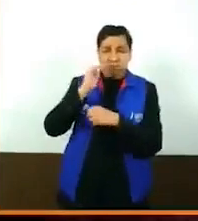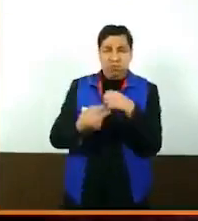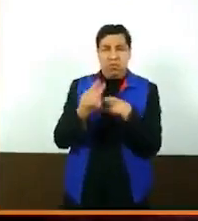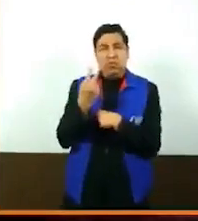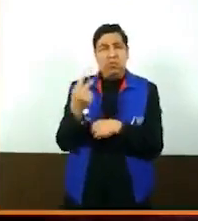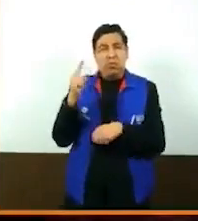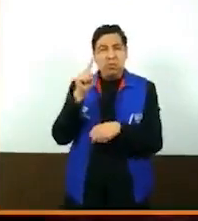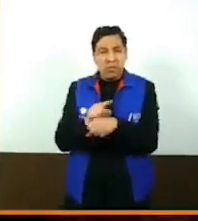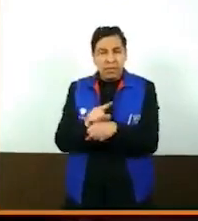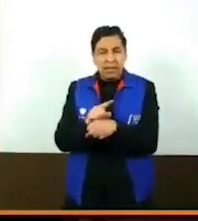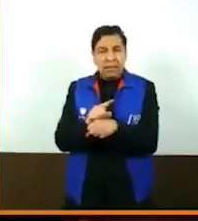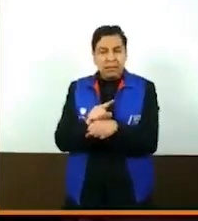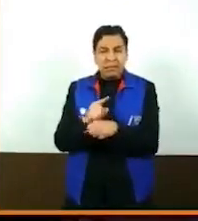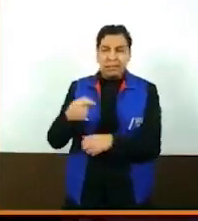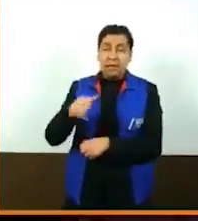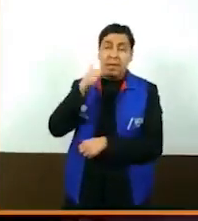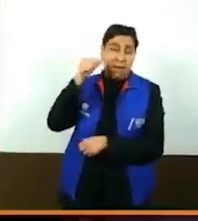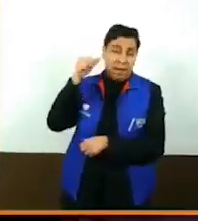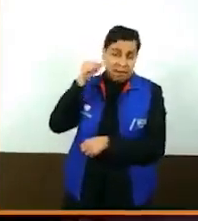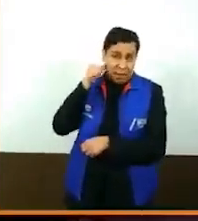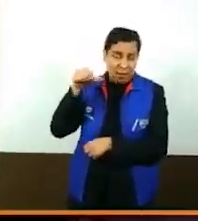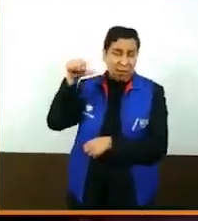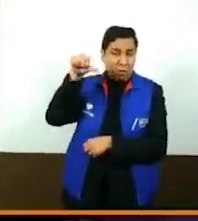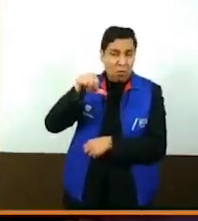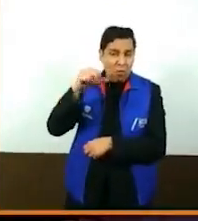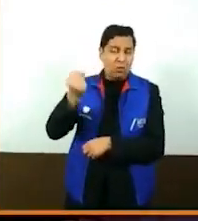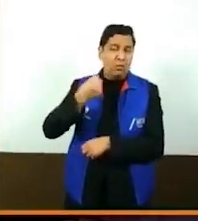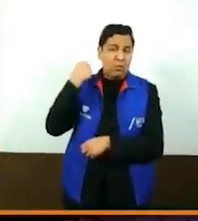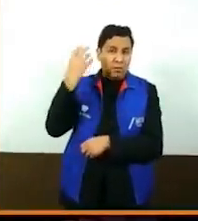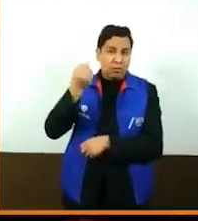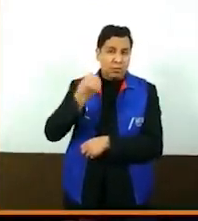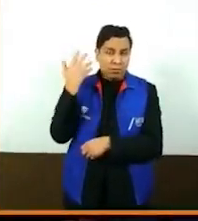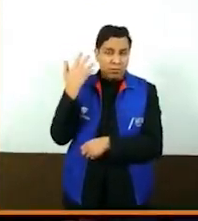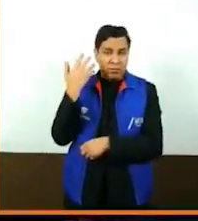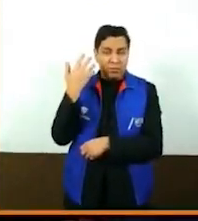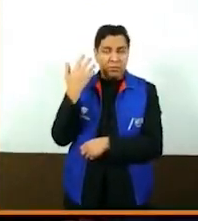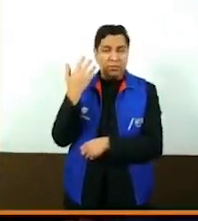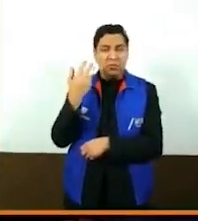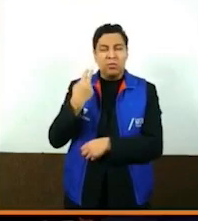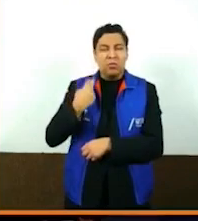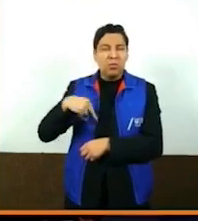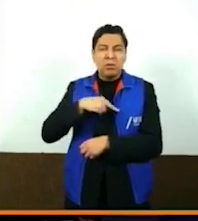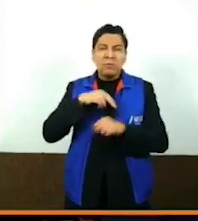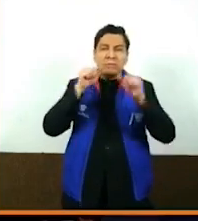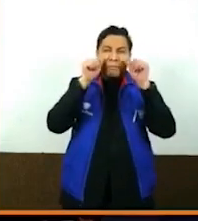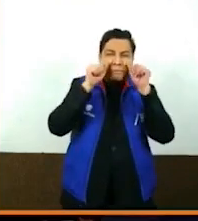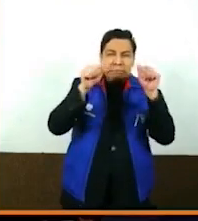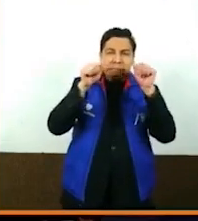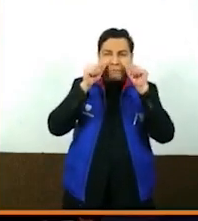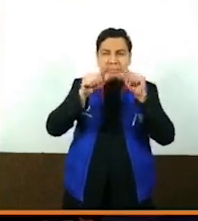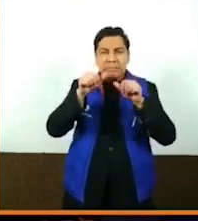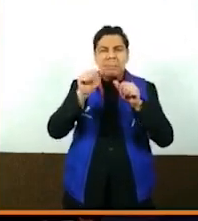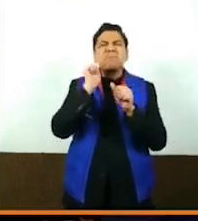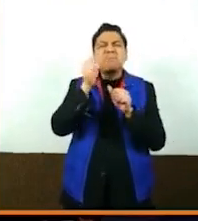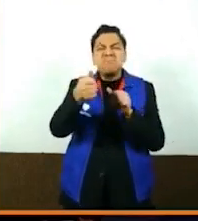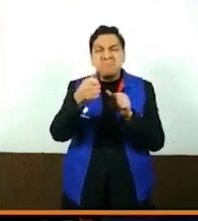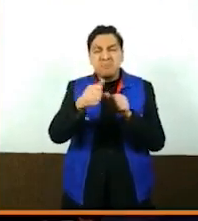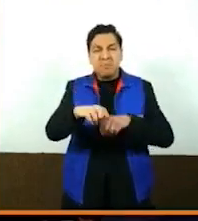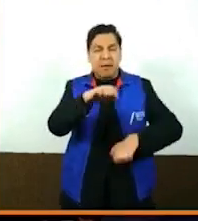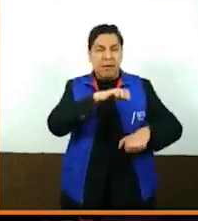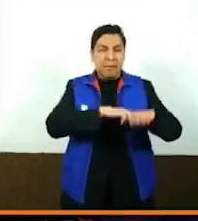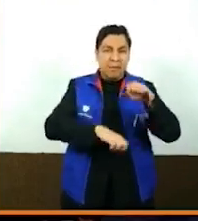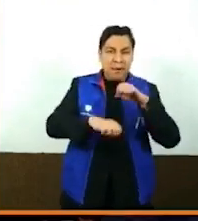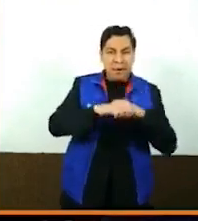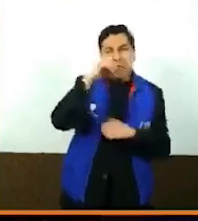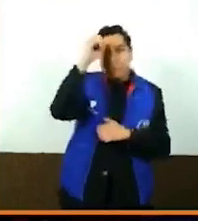días de evento, dos días de entrega, de escuchar a muchas empresas, muchas perspectivas. Y